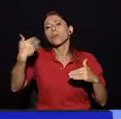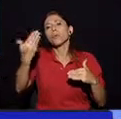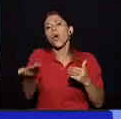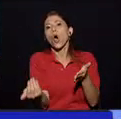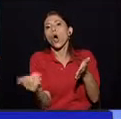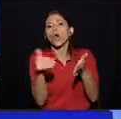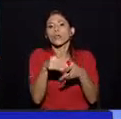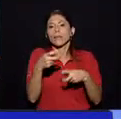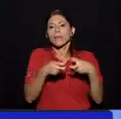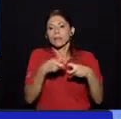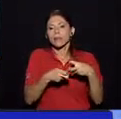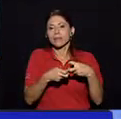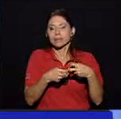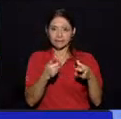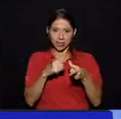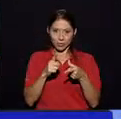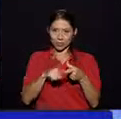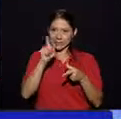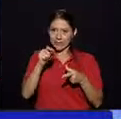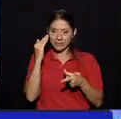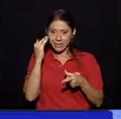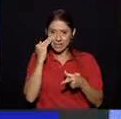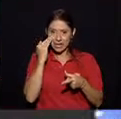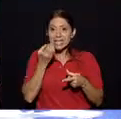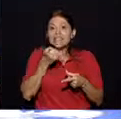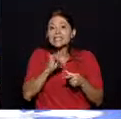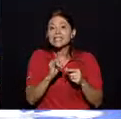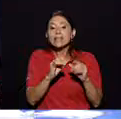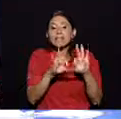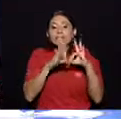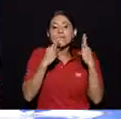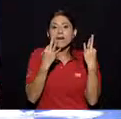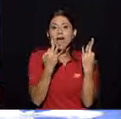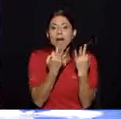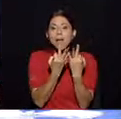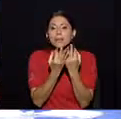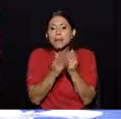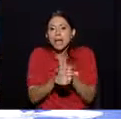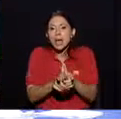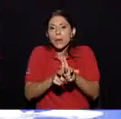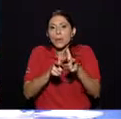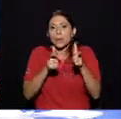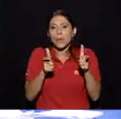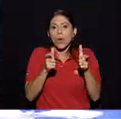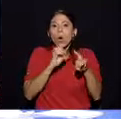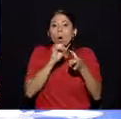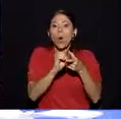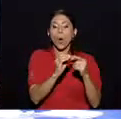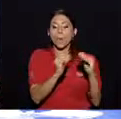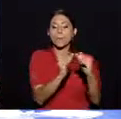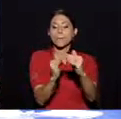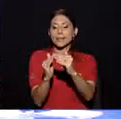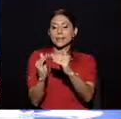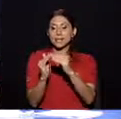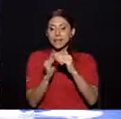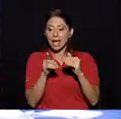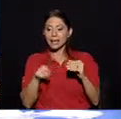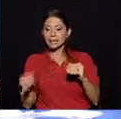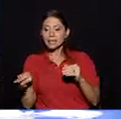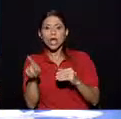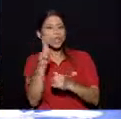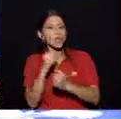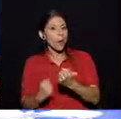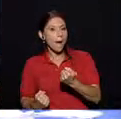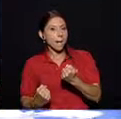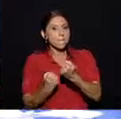de las familias nucleares, y no brindan atención, no ayudan con cuidarle a un niño cuando se necesita, cuando hay una crisis